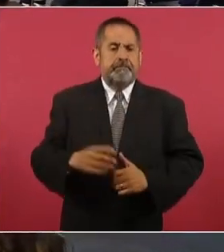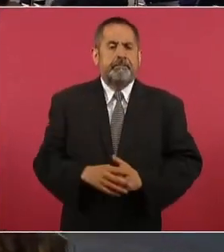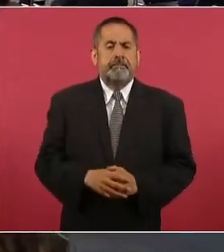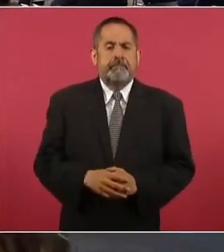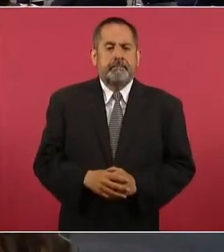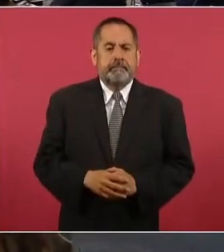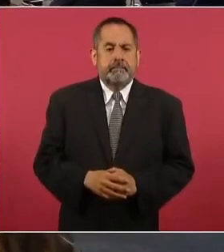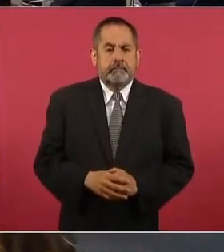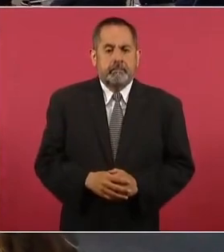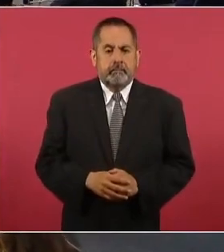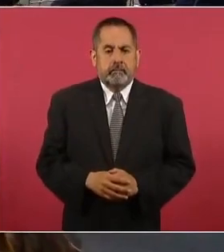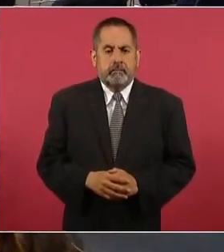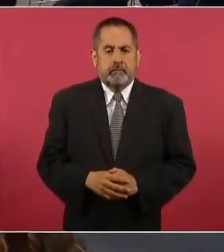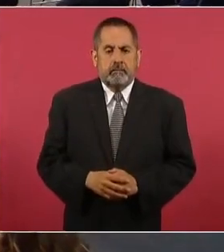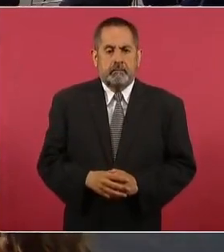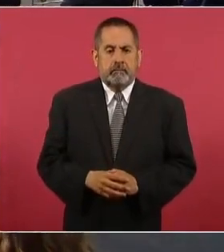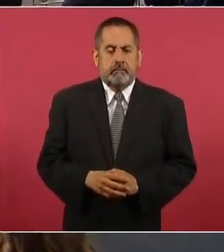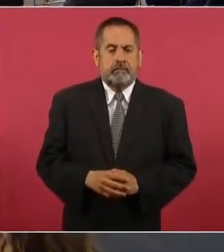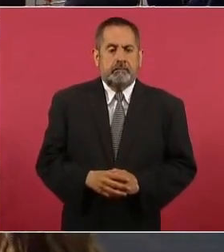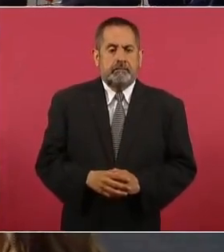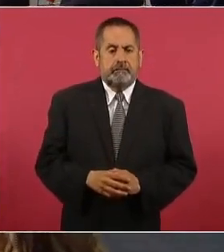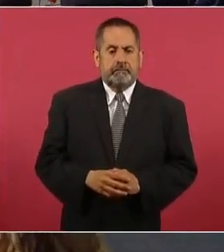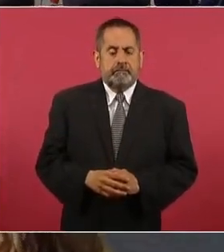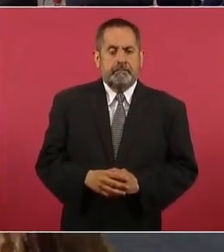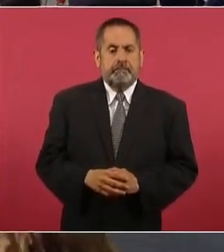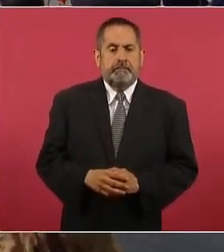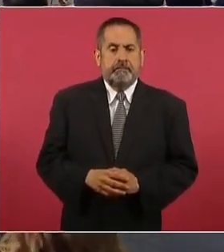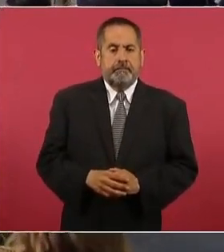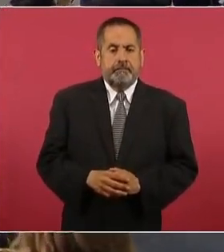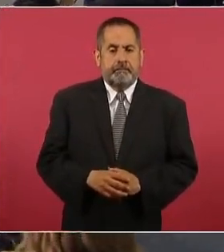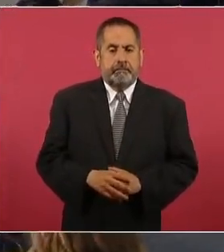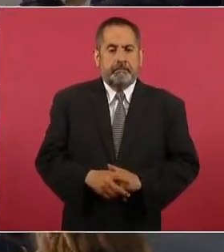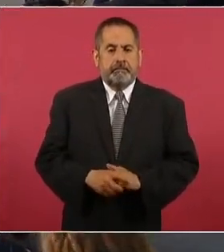Sí, es la parte final.